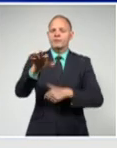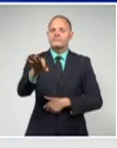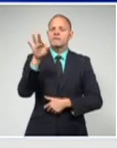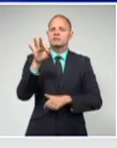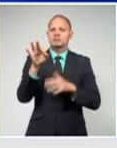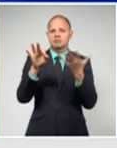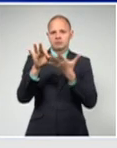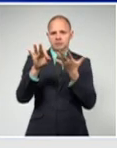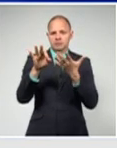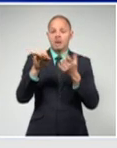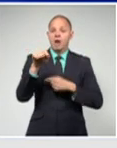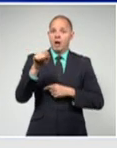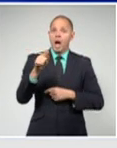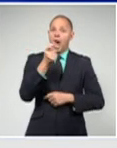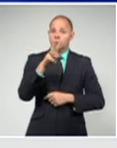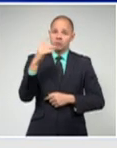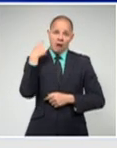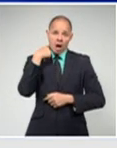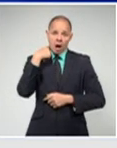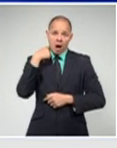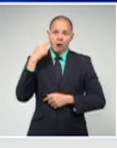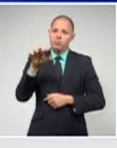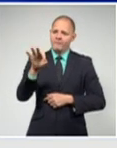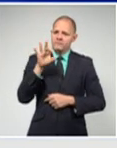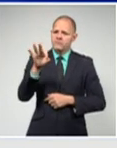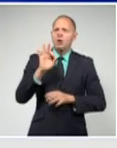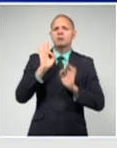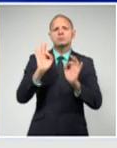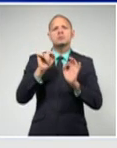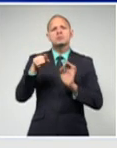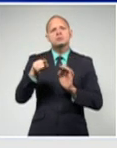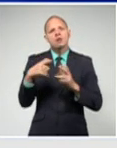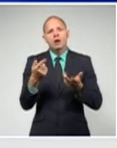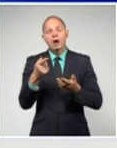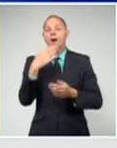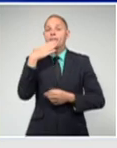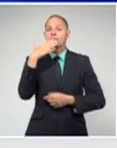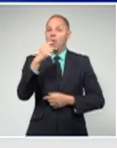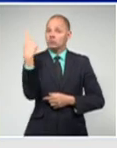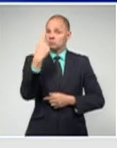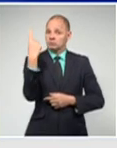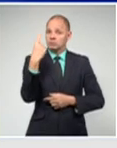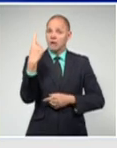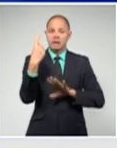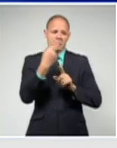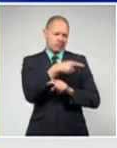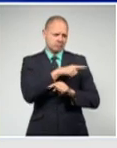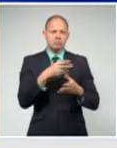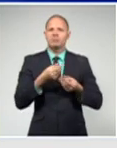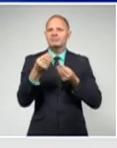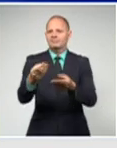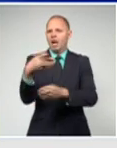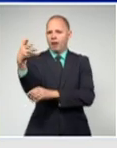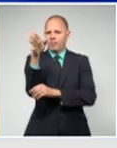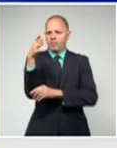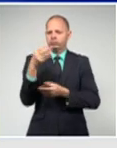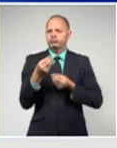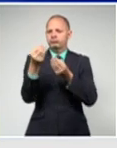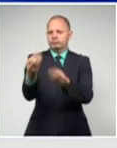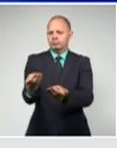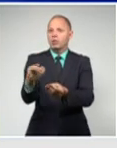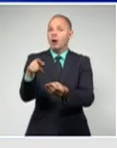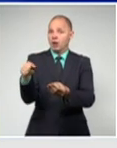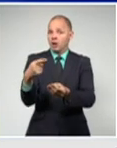por 14 años consecutivos como colectivo de vanguardia nacional. Y además se le entregó hace muy poco tiempo la bandera de proeza laboral. Correcto. Es